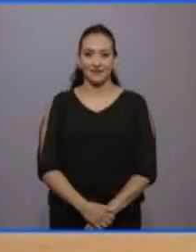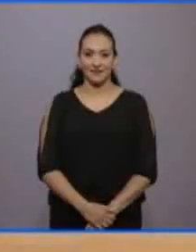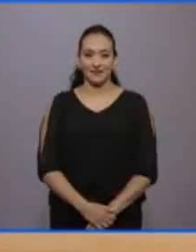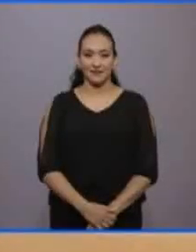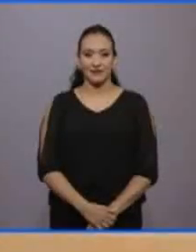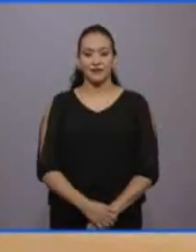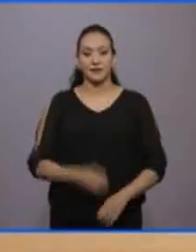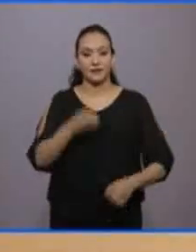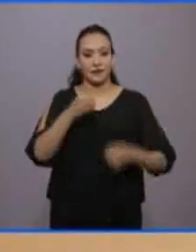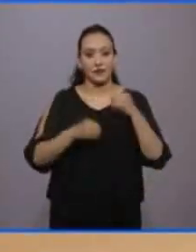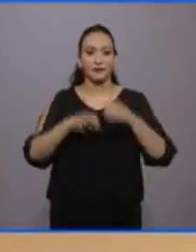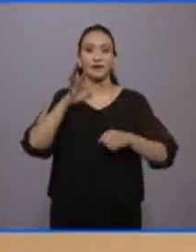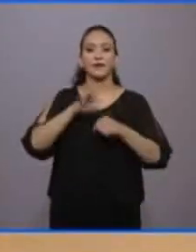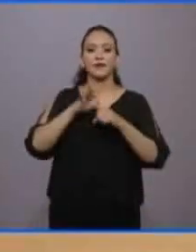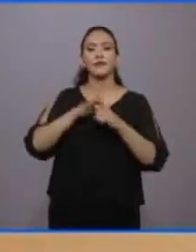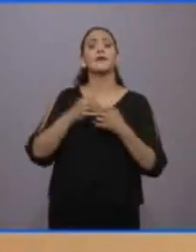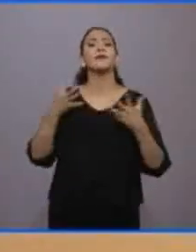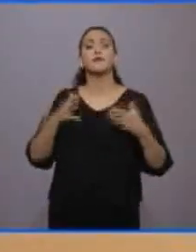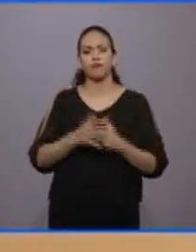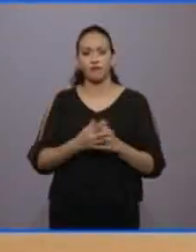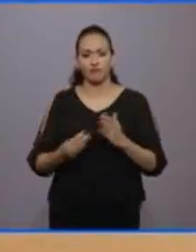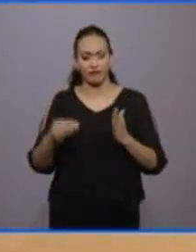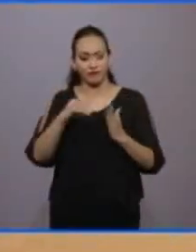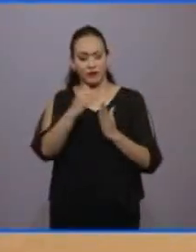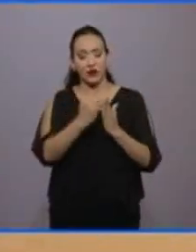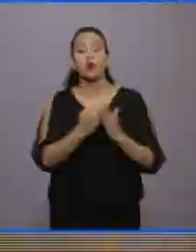El Tribunal Electoral ha implementado el uso de la